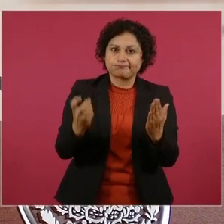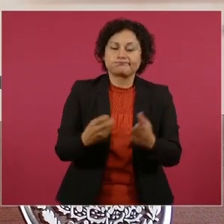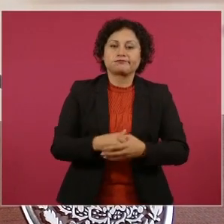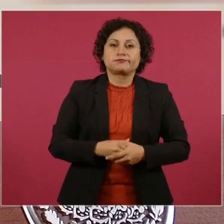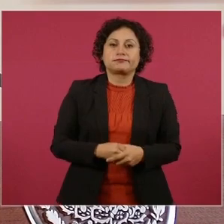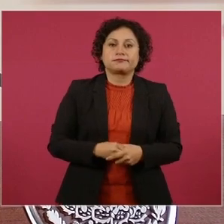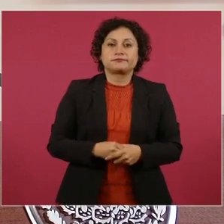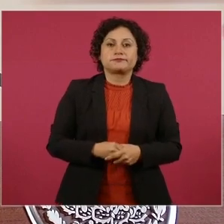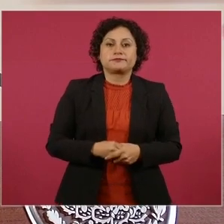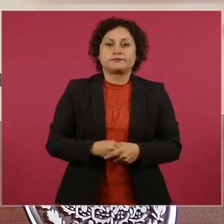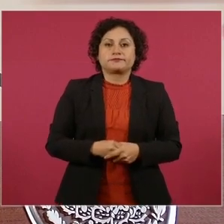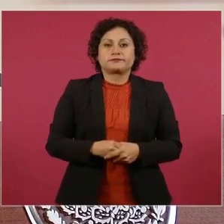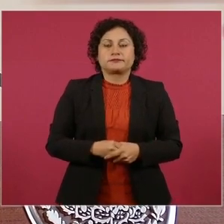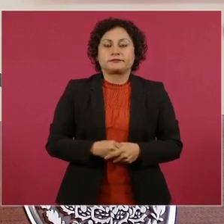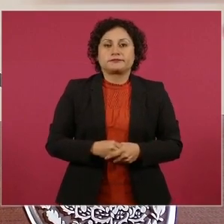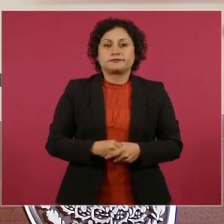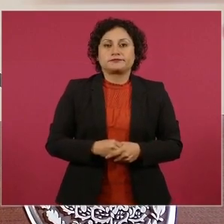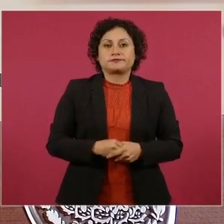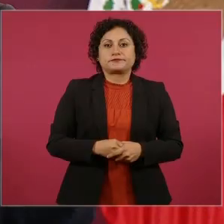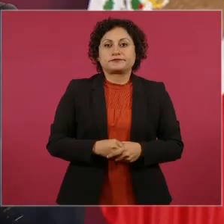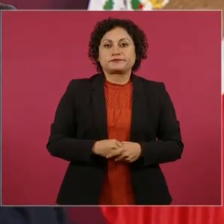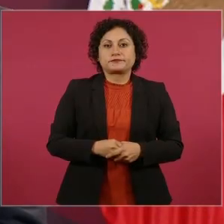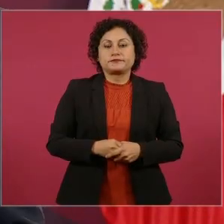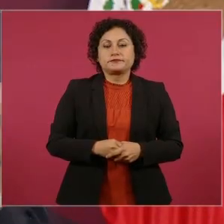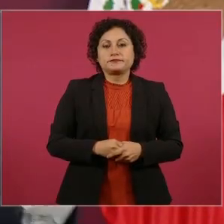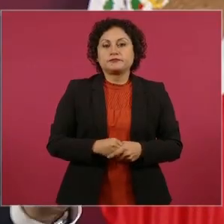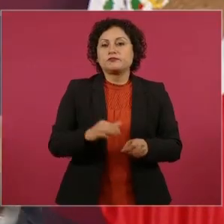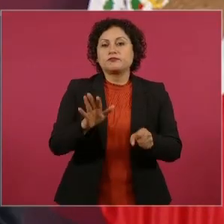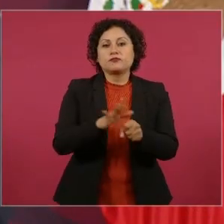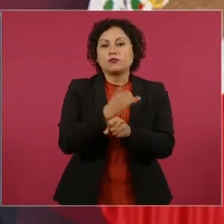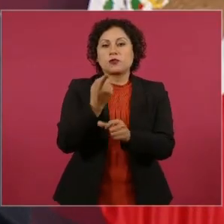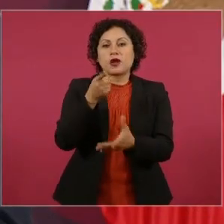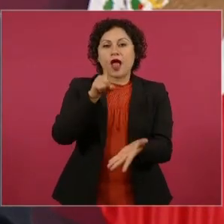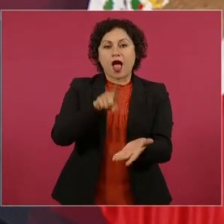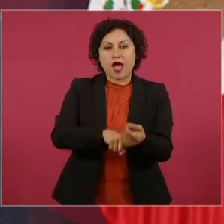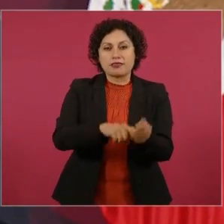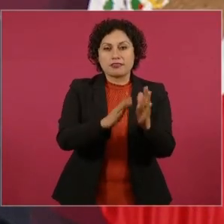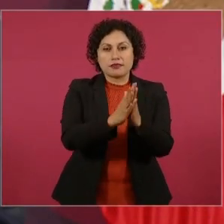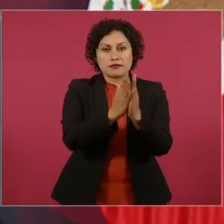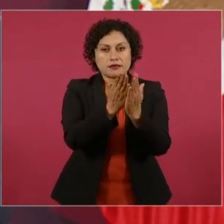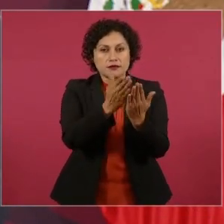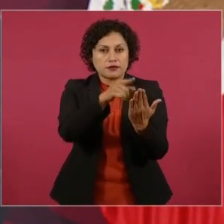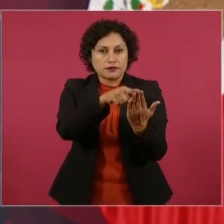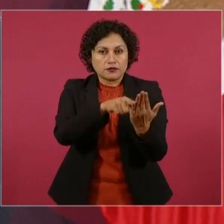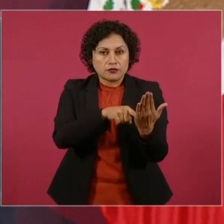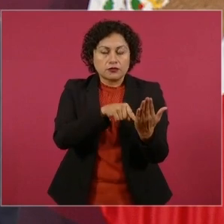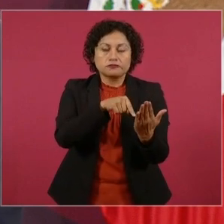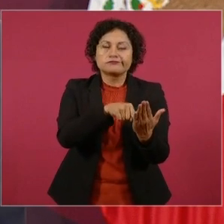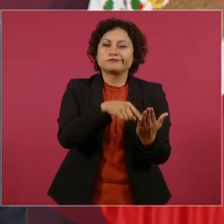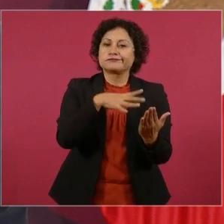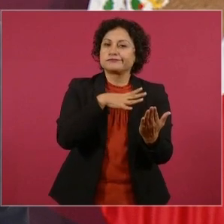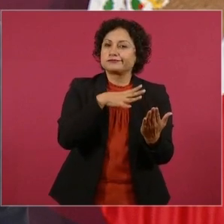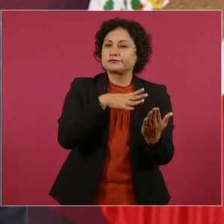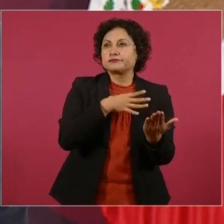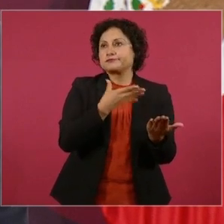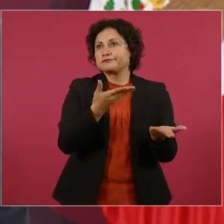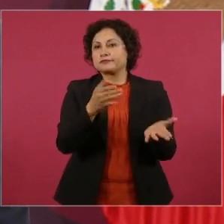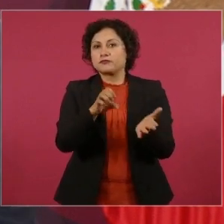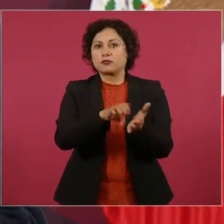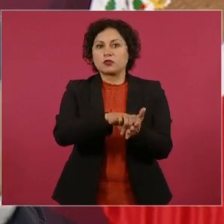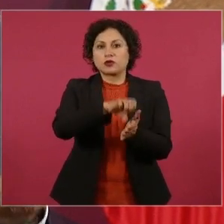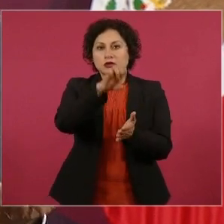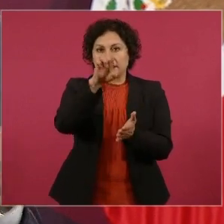recomiendo comprenden todo el lo que fue eh la